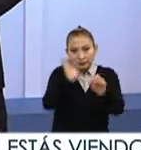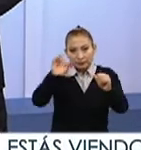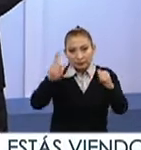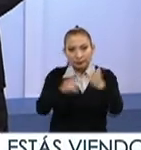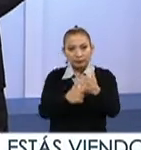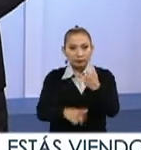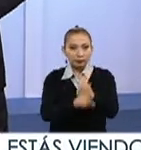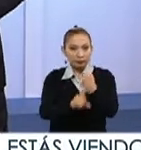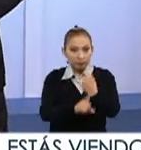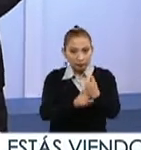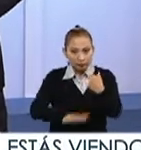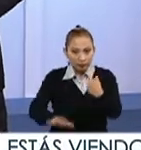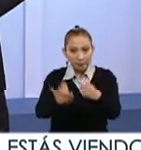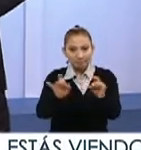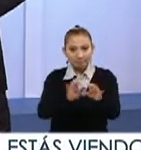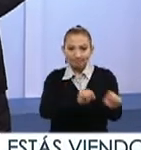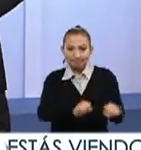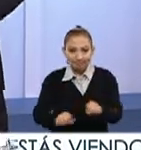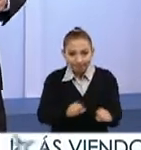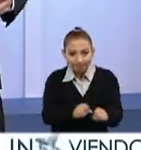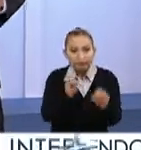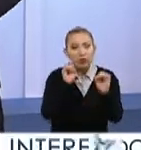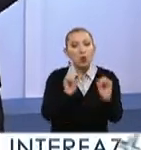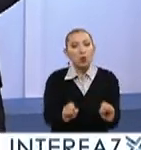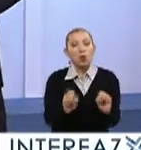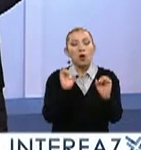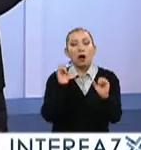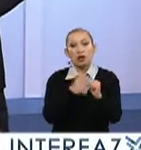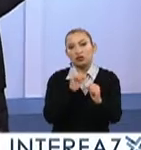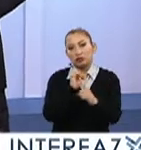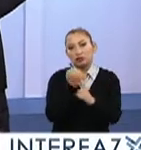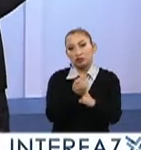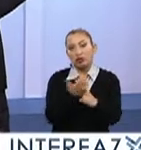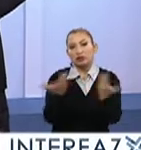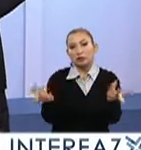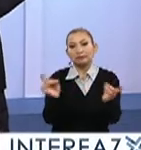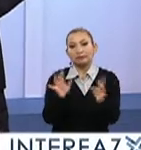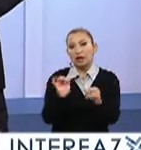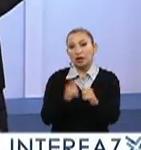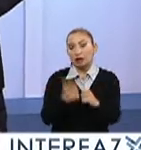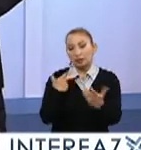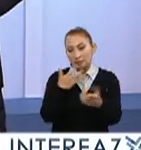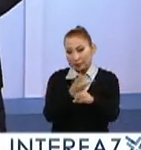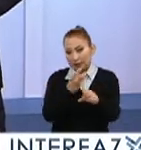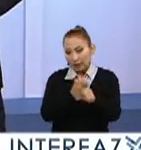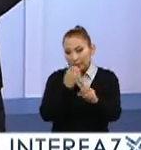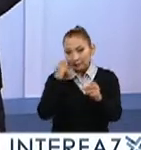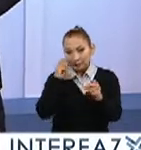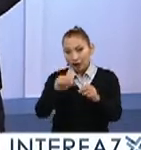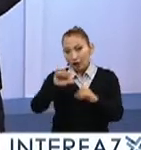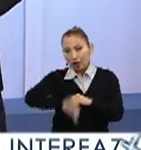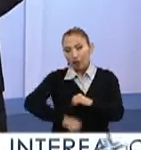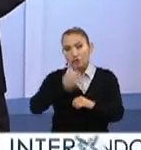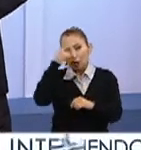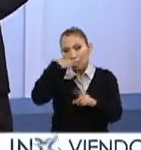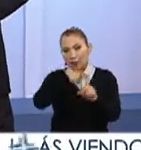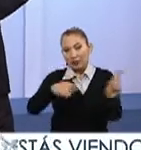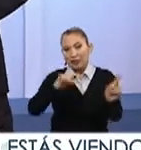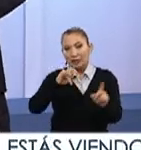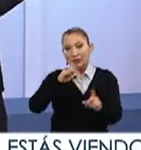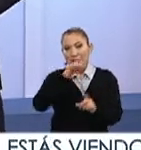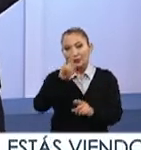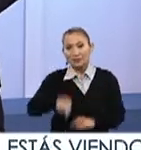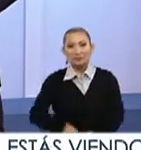conflicto o una situación en caso de un terremoto o de una situación adversa. Así que los invitamos a que nos acompañen hoy, hora y media en